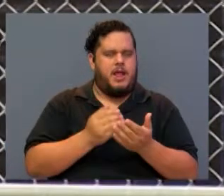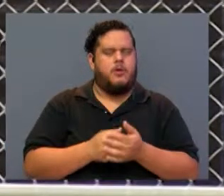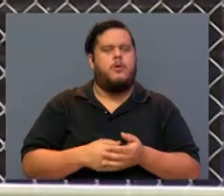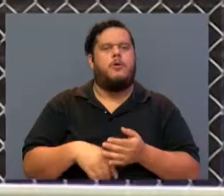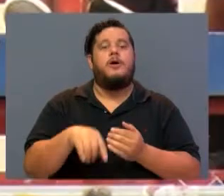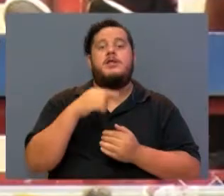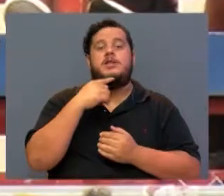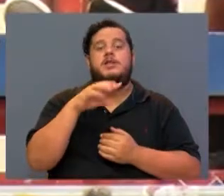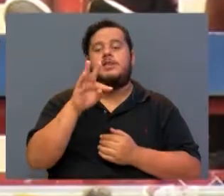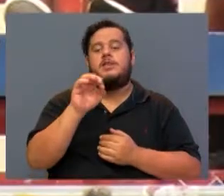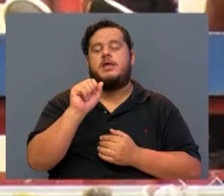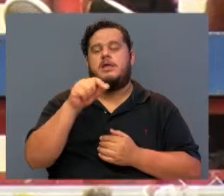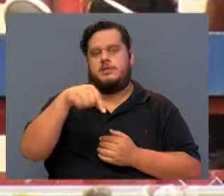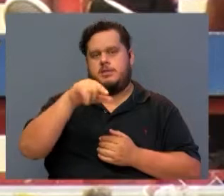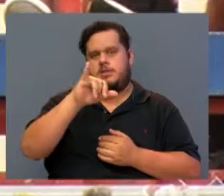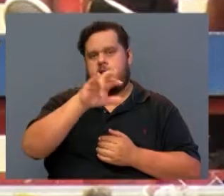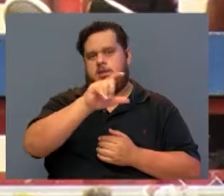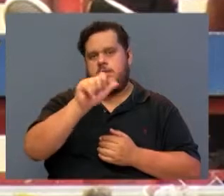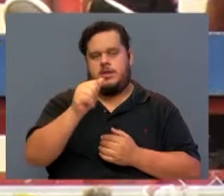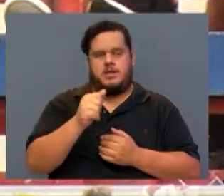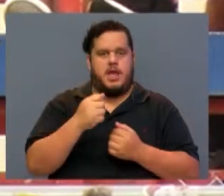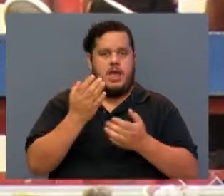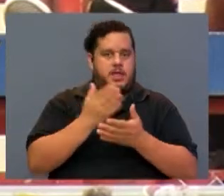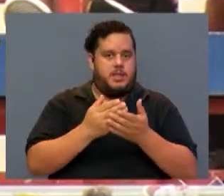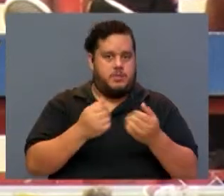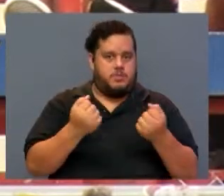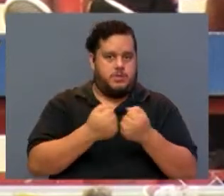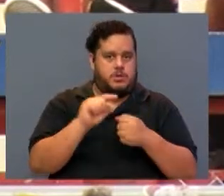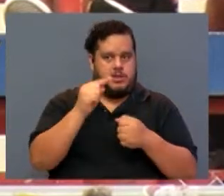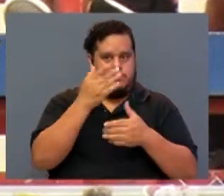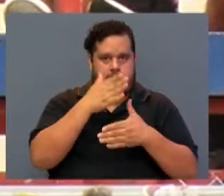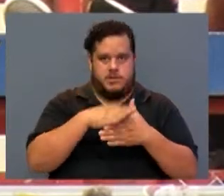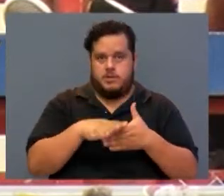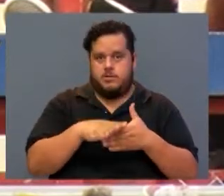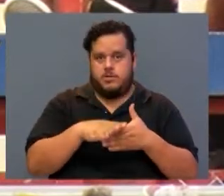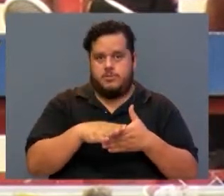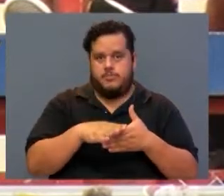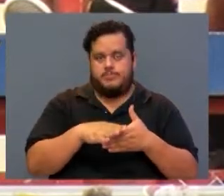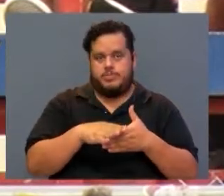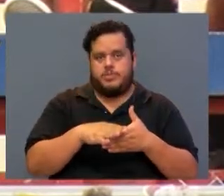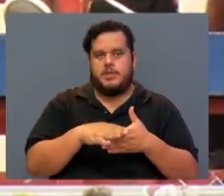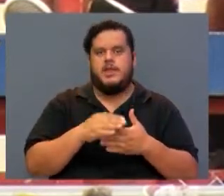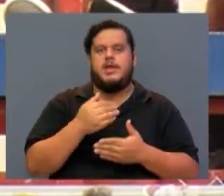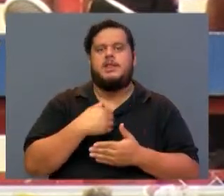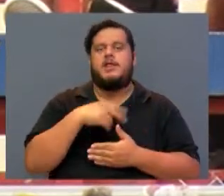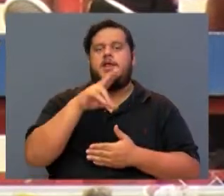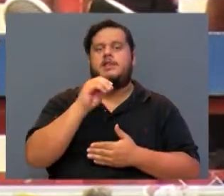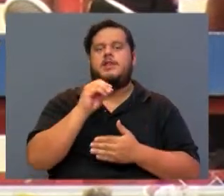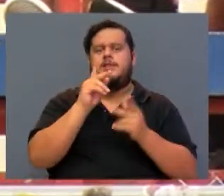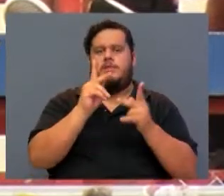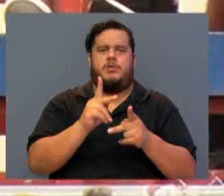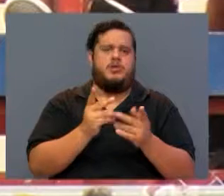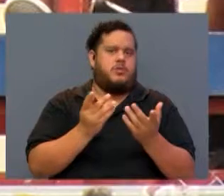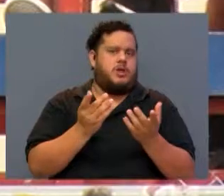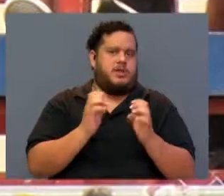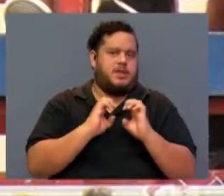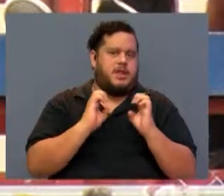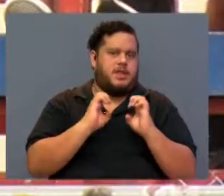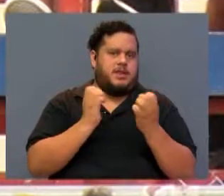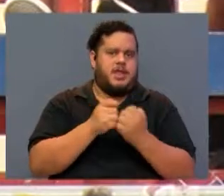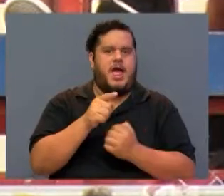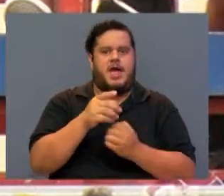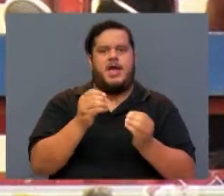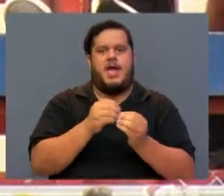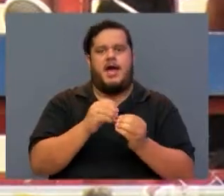de taquilla de partidos de primera división que han registrado 30 personas en el estadio. Aquí hay más de